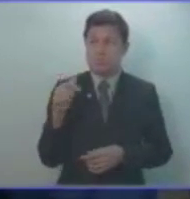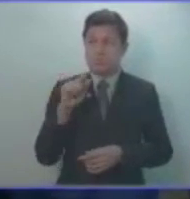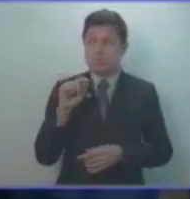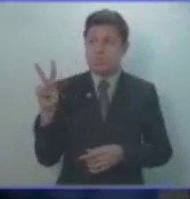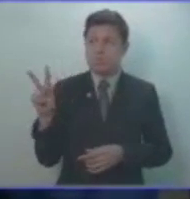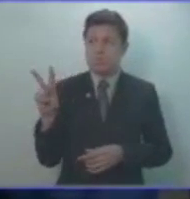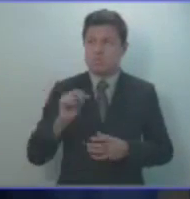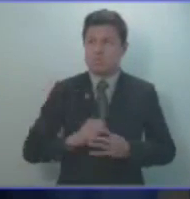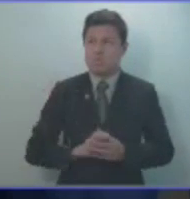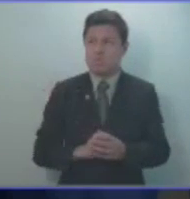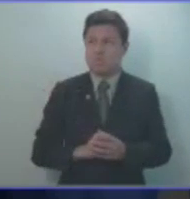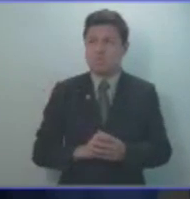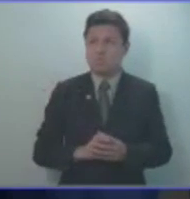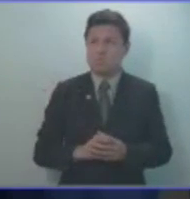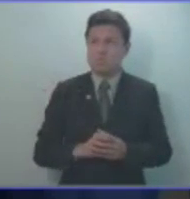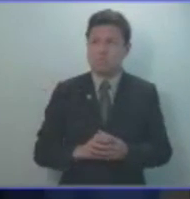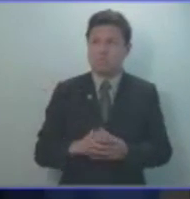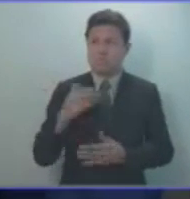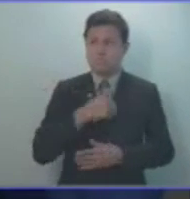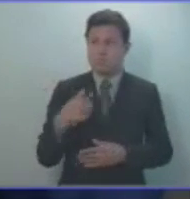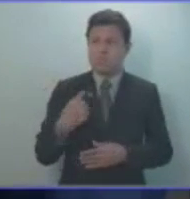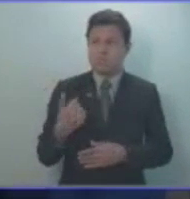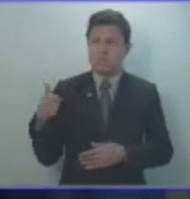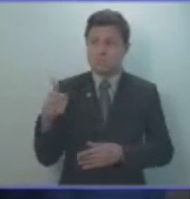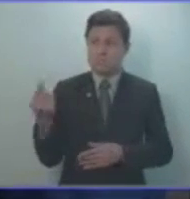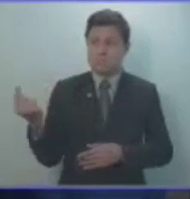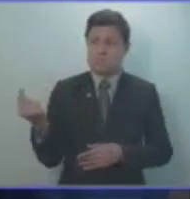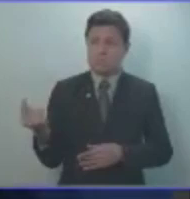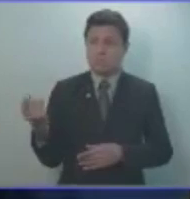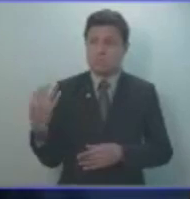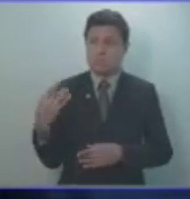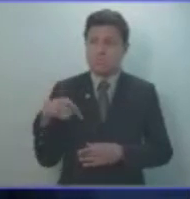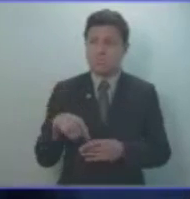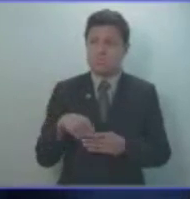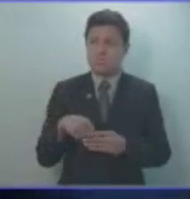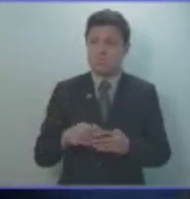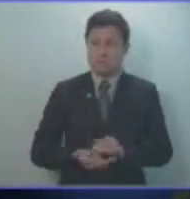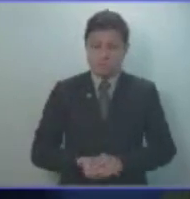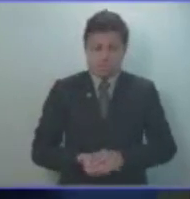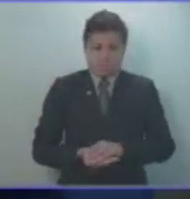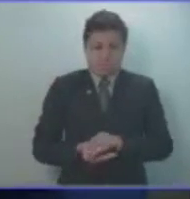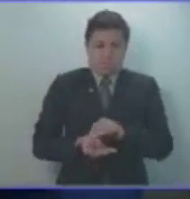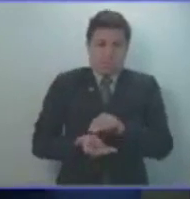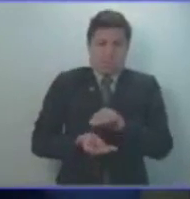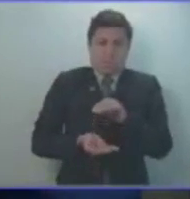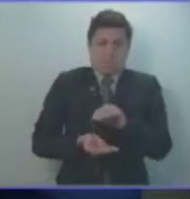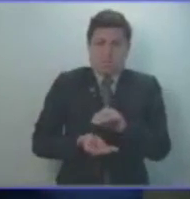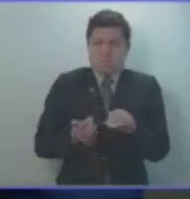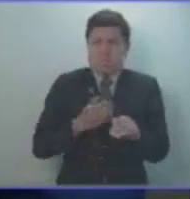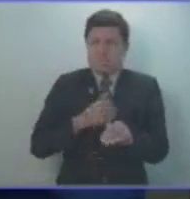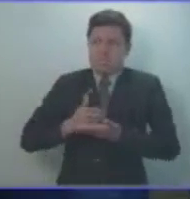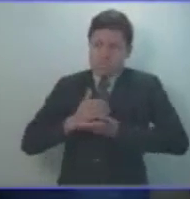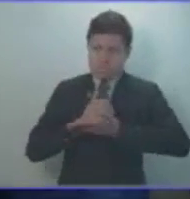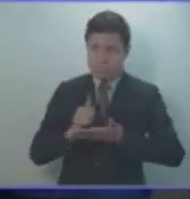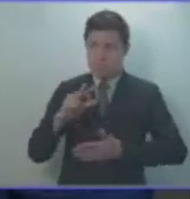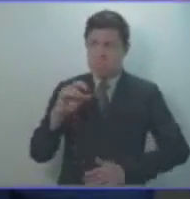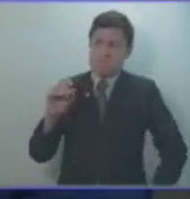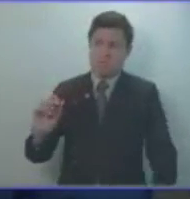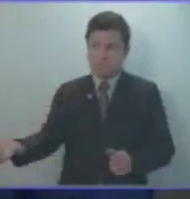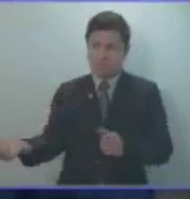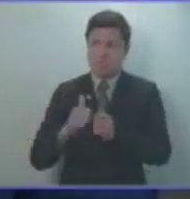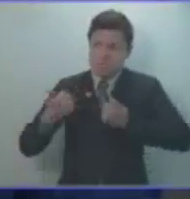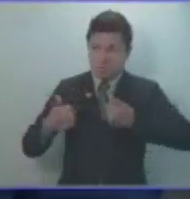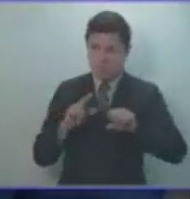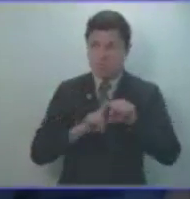televisión y expresó que en este legajo de documentos de la cartera de Hacienda están los 30 millones de dólares de